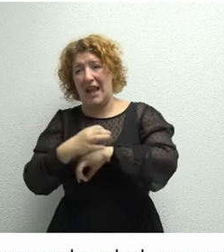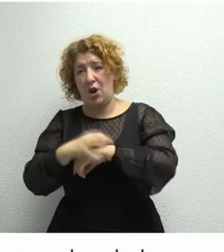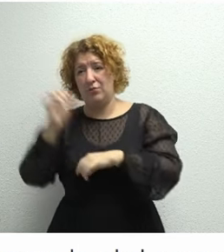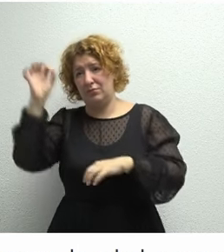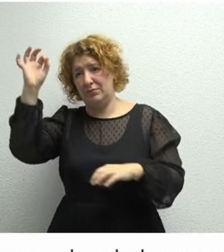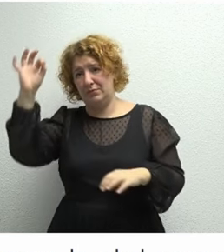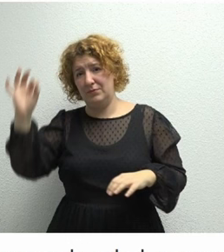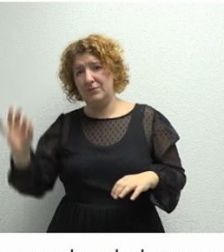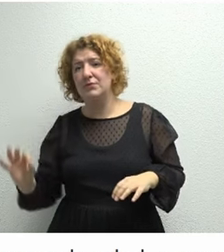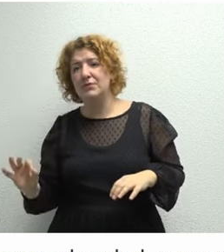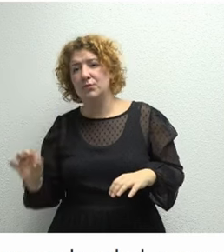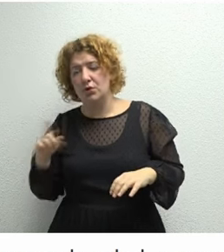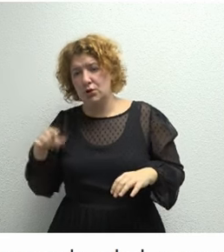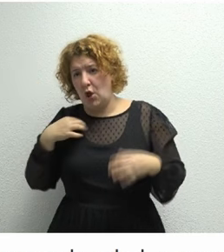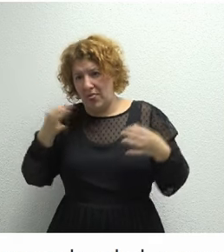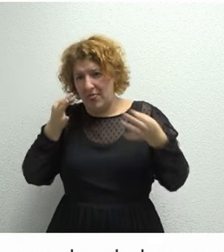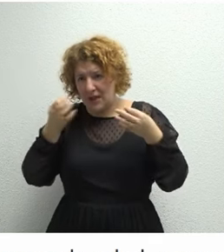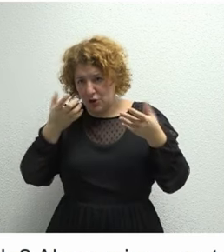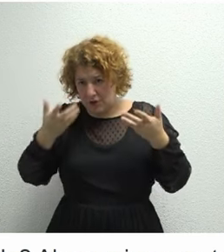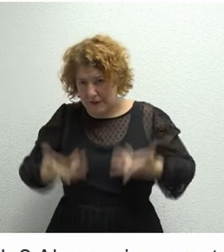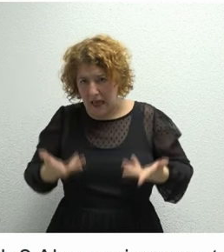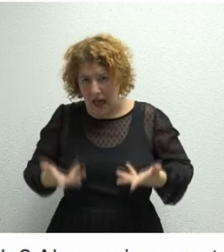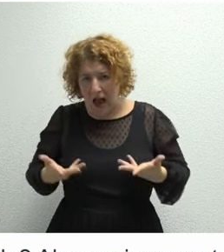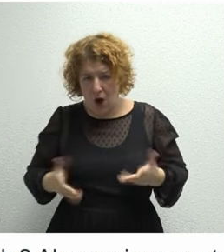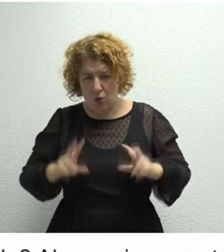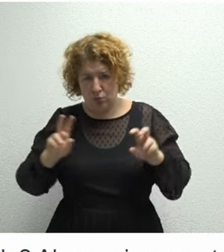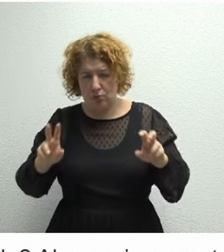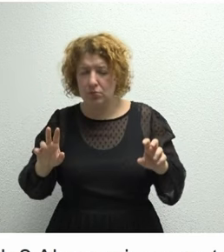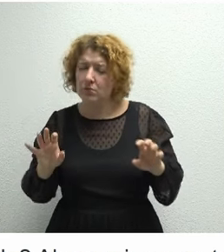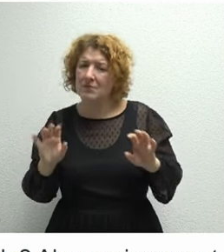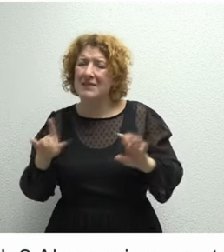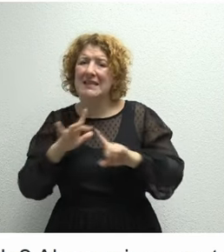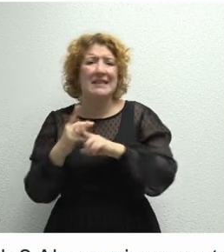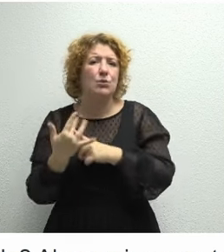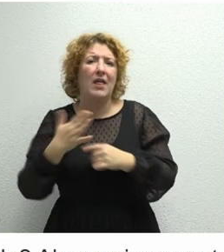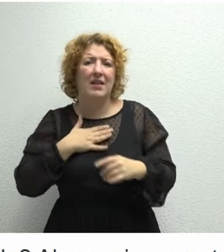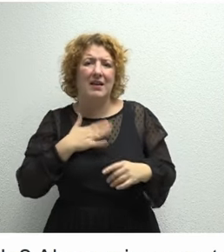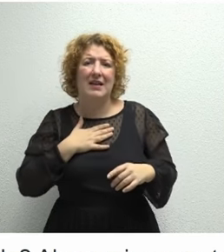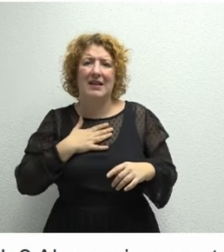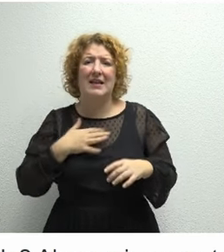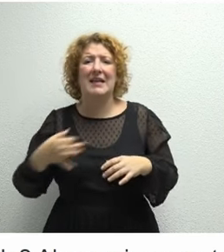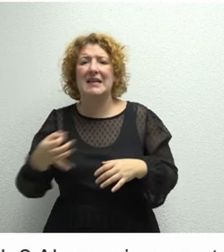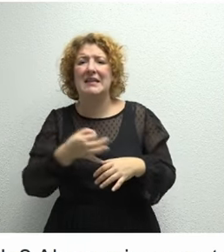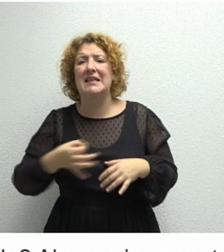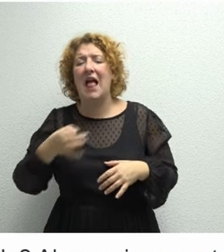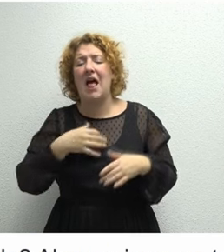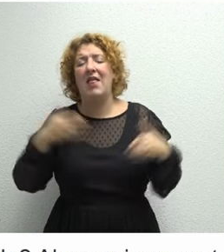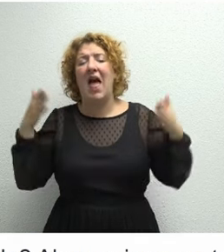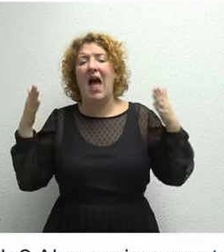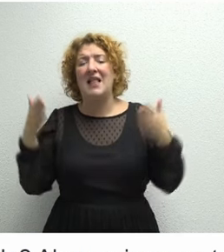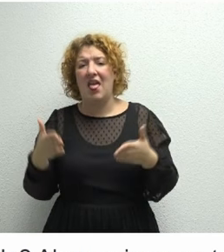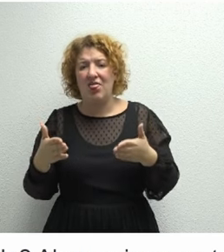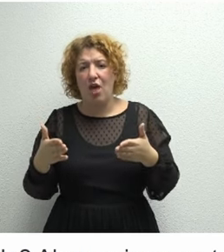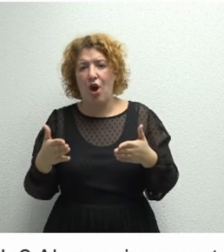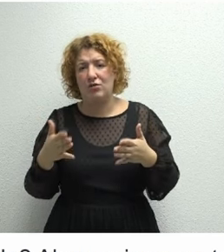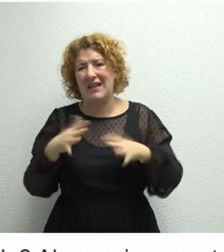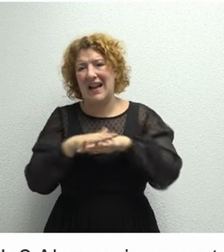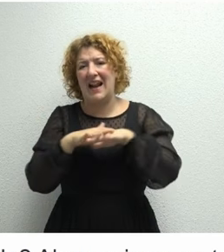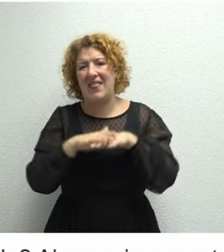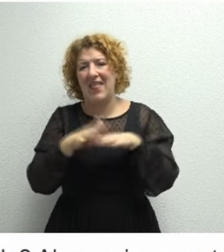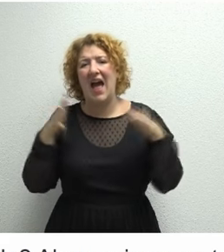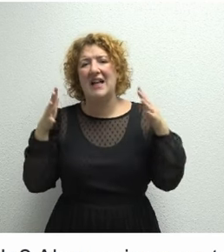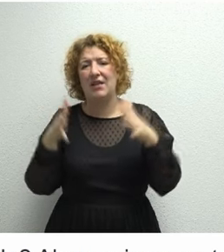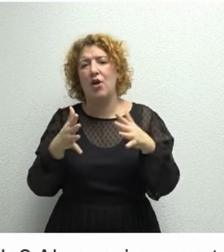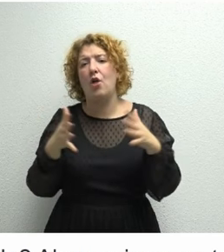Estos son datos reales de actualmente de la situación a nivel de la red insular de atención eh eh de